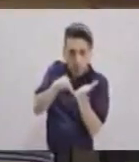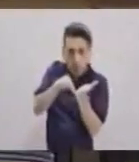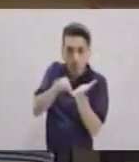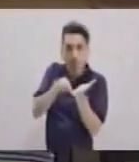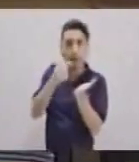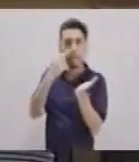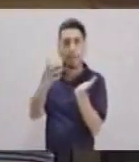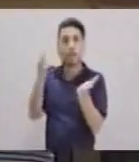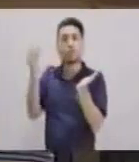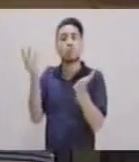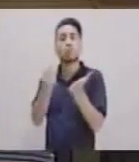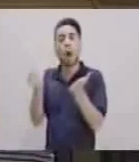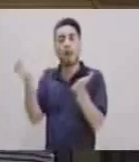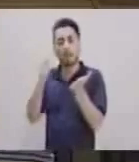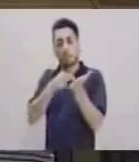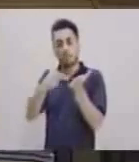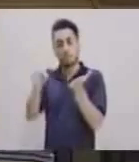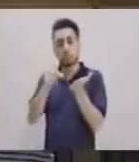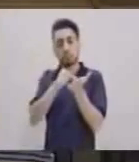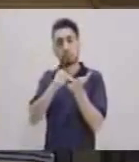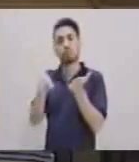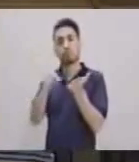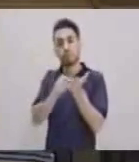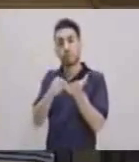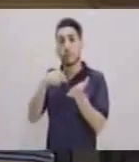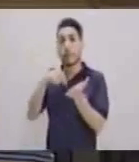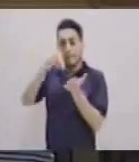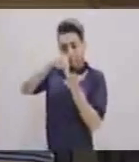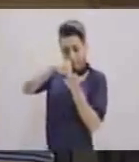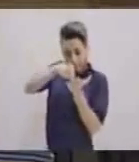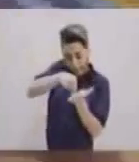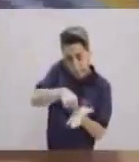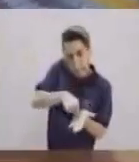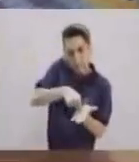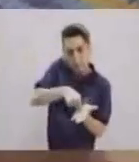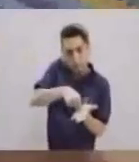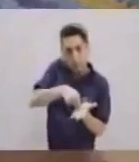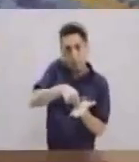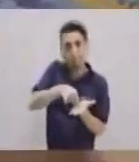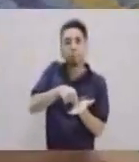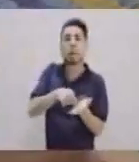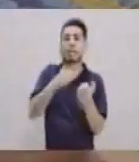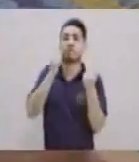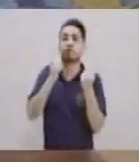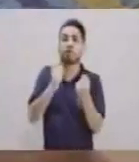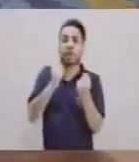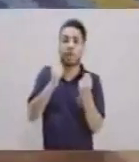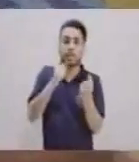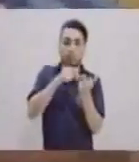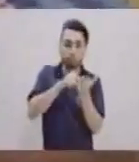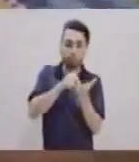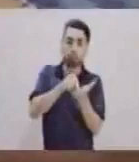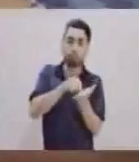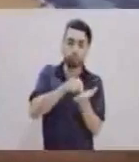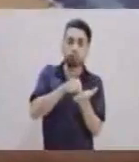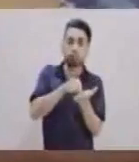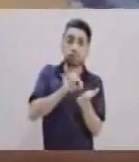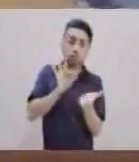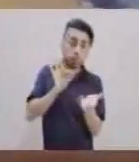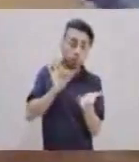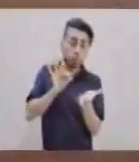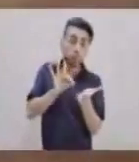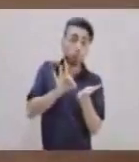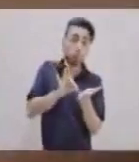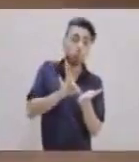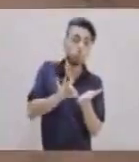quedando suaves. En la medida en que yo le pongo más fuerza, entonces también